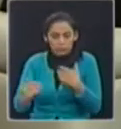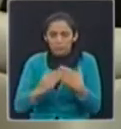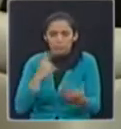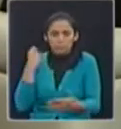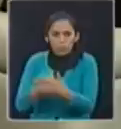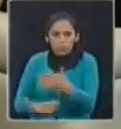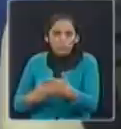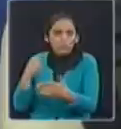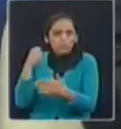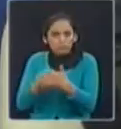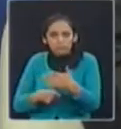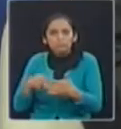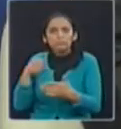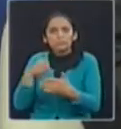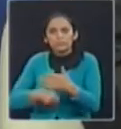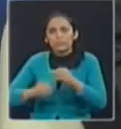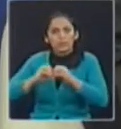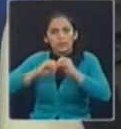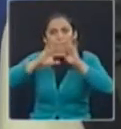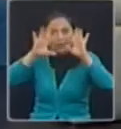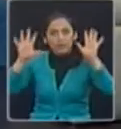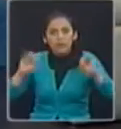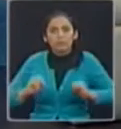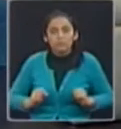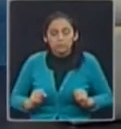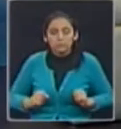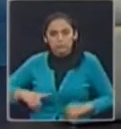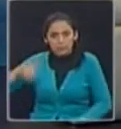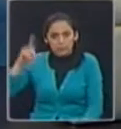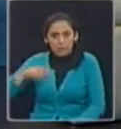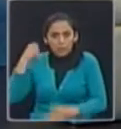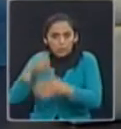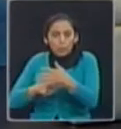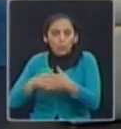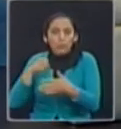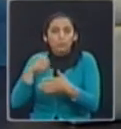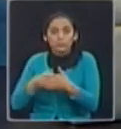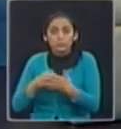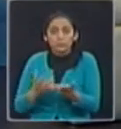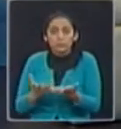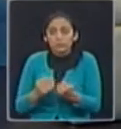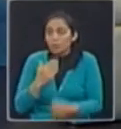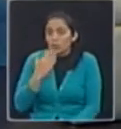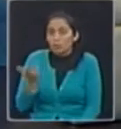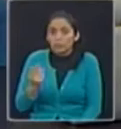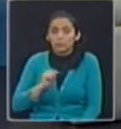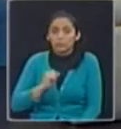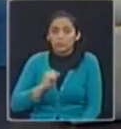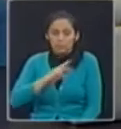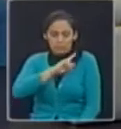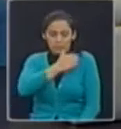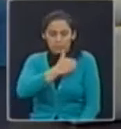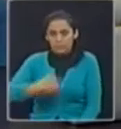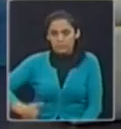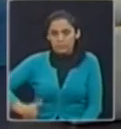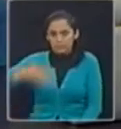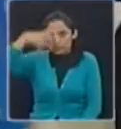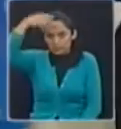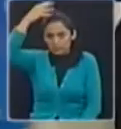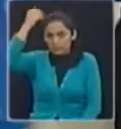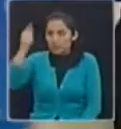es transparentar simplemente las responsabilidades o irresponsabilidades del vicepresidente de la República. Pongámoslo en estos